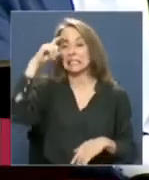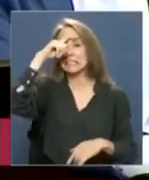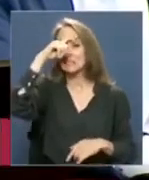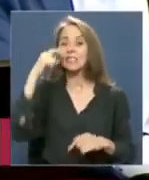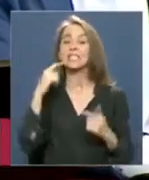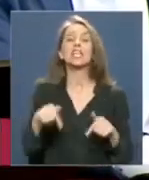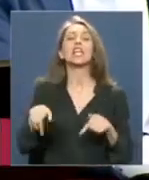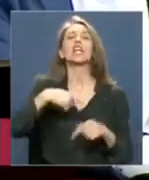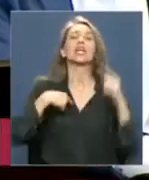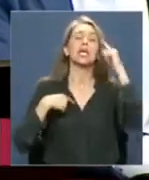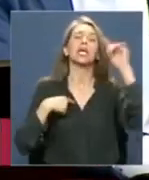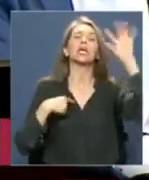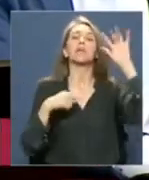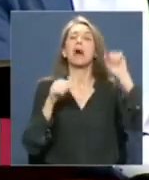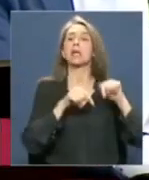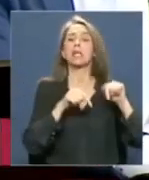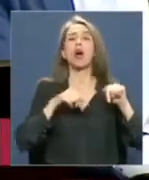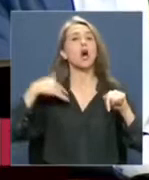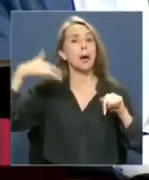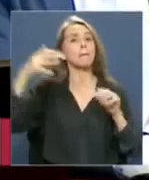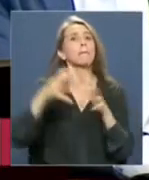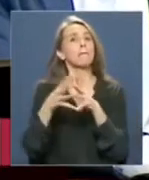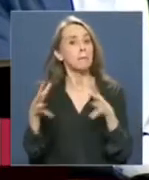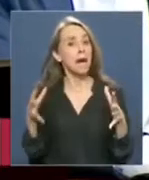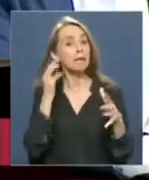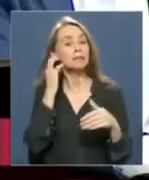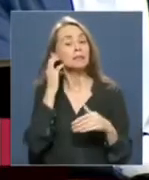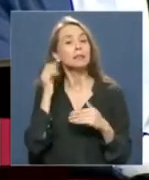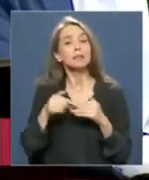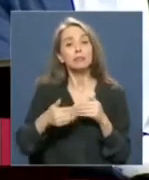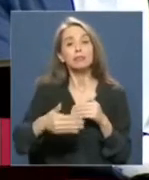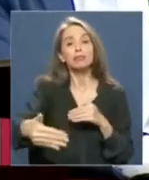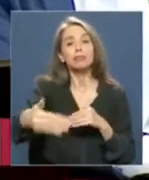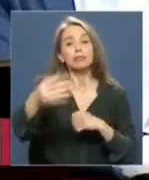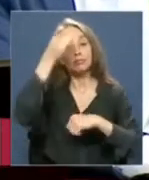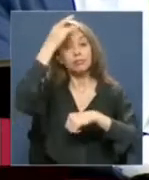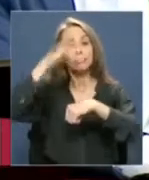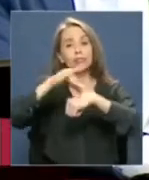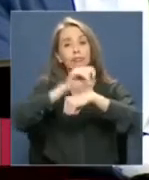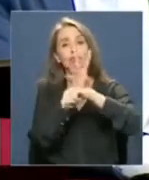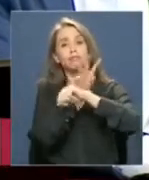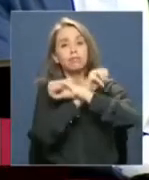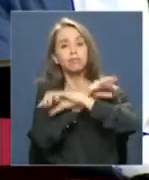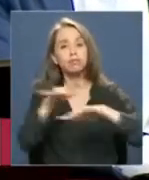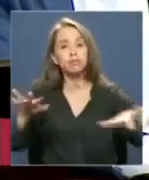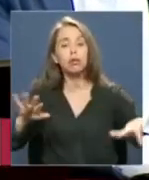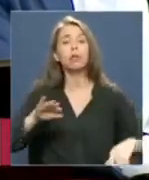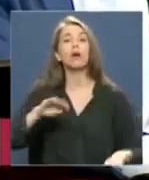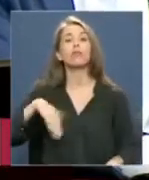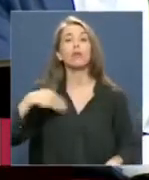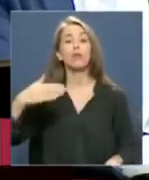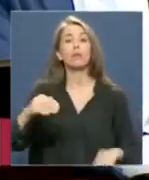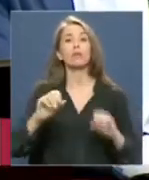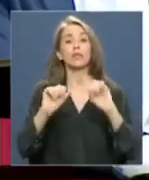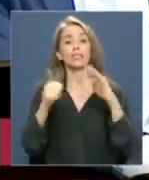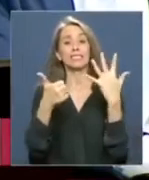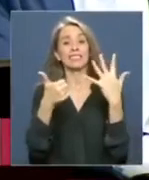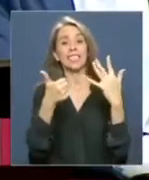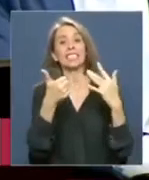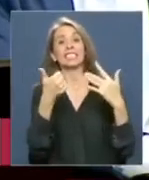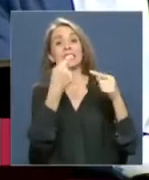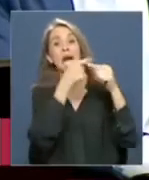día en lo que va a ser el transcurso de esta pandemia cuando de verdad pasemos la sexta semana y entremos a